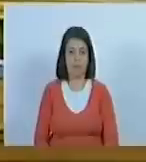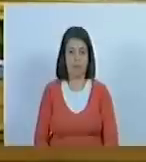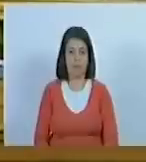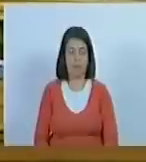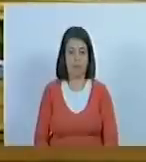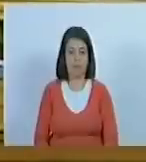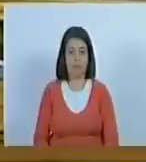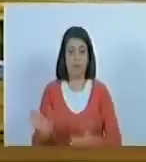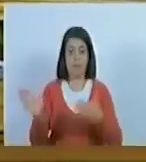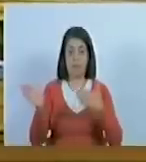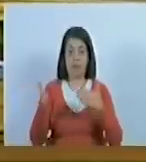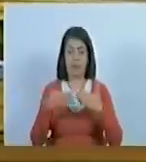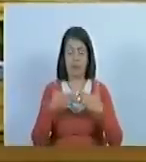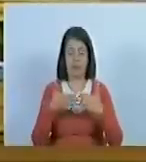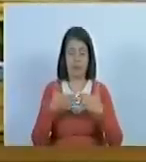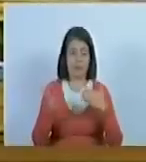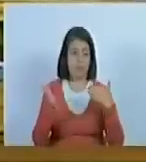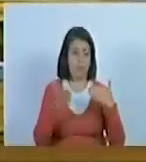Se va a cerrar.